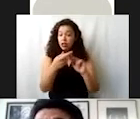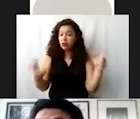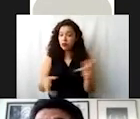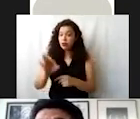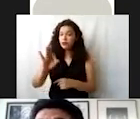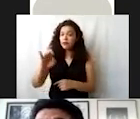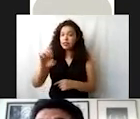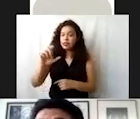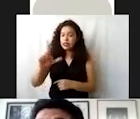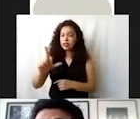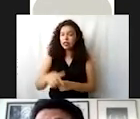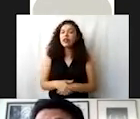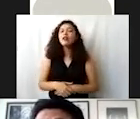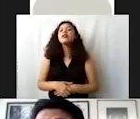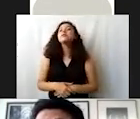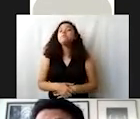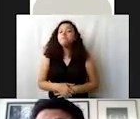¿sí?